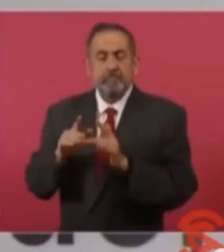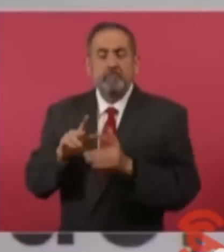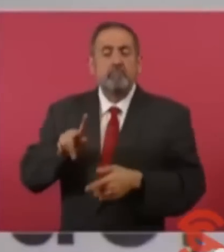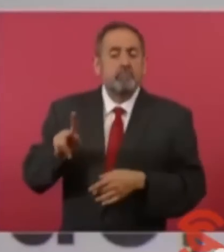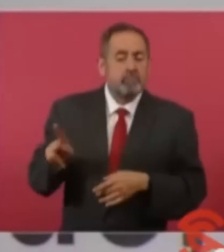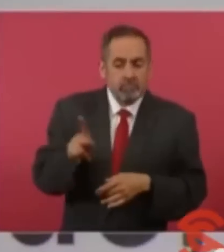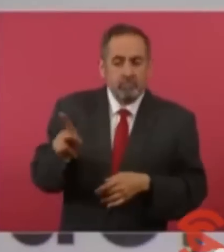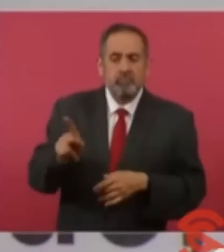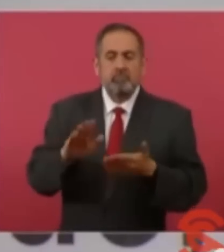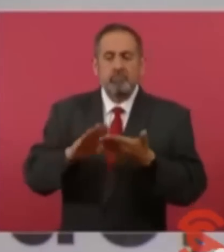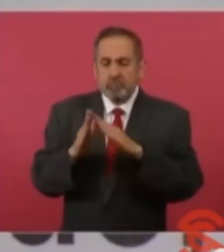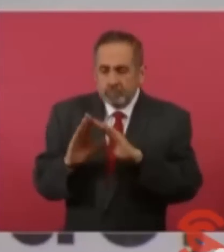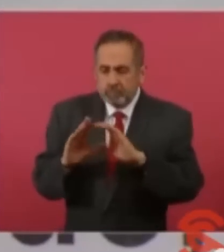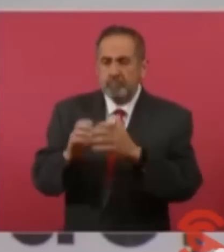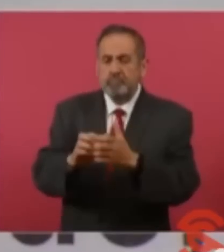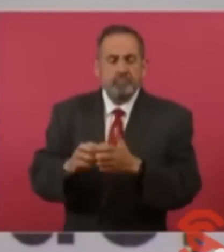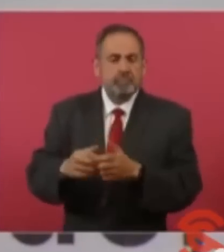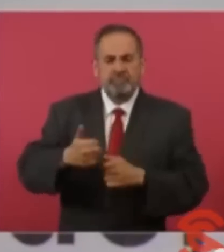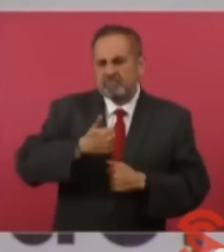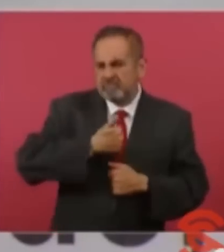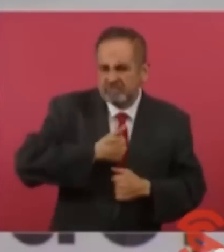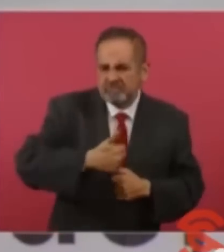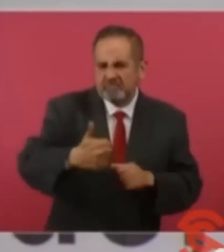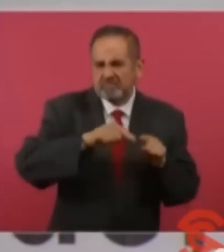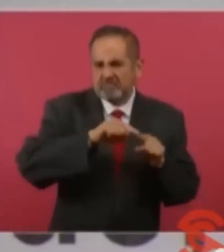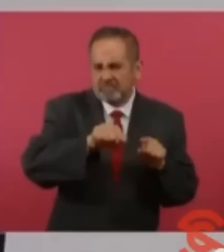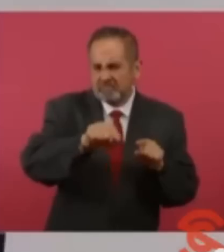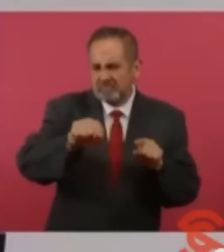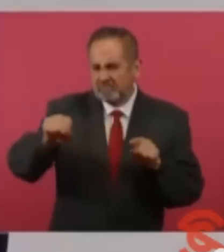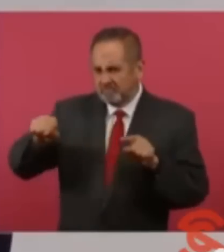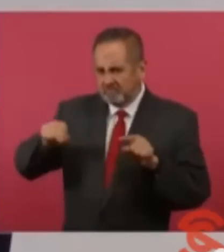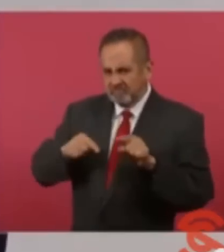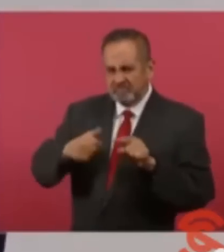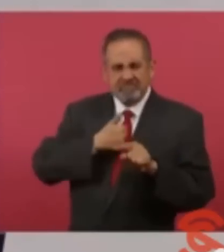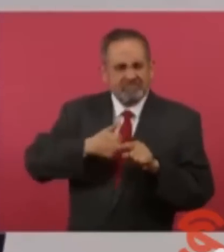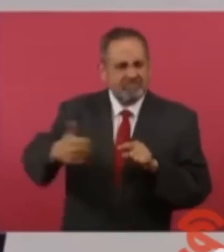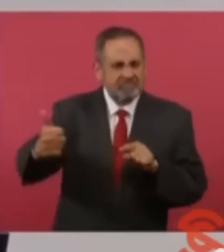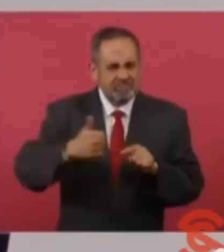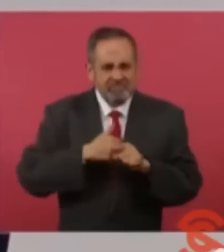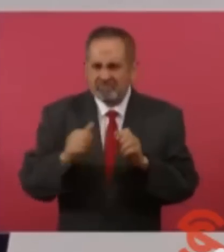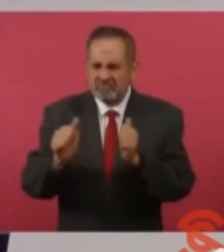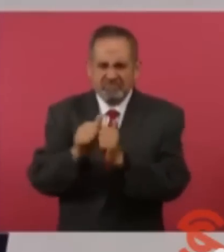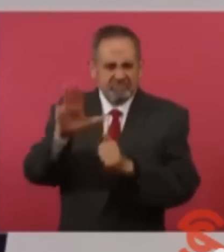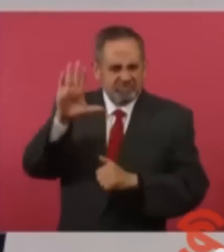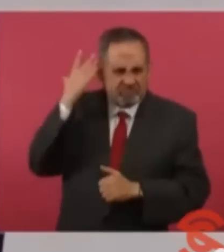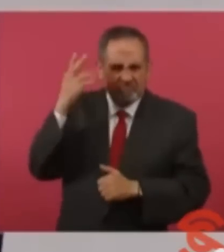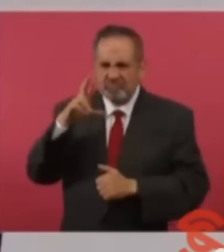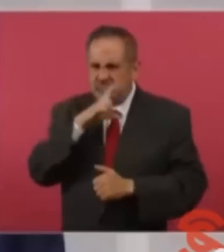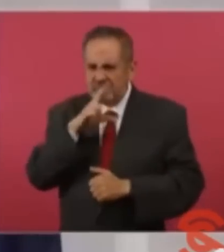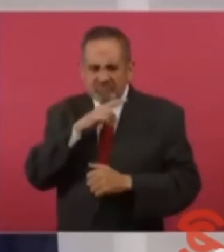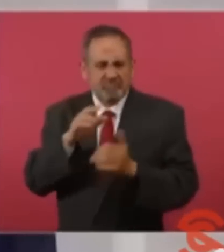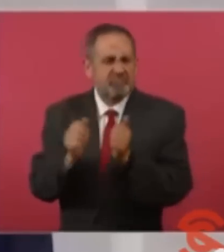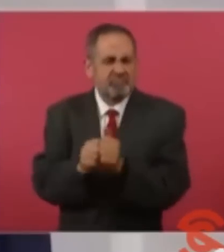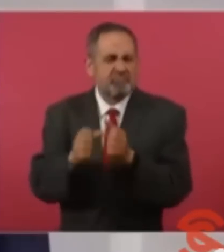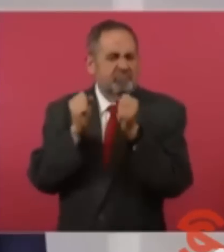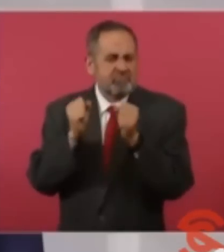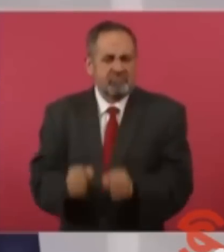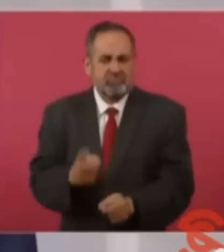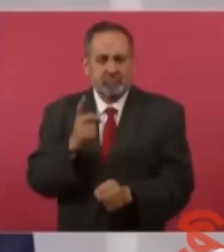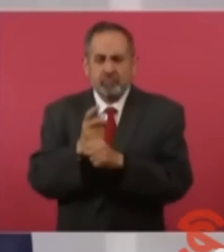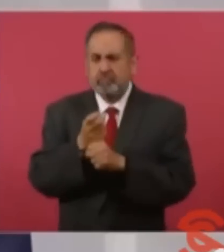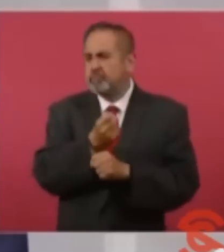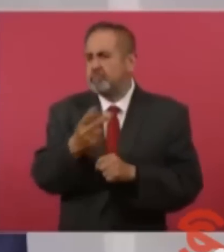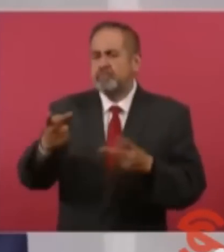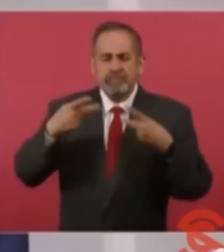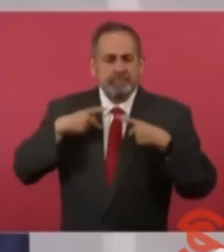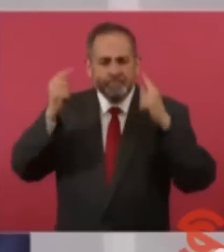se transportarán con rapidez y seguridad pasajeros y turistas del mundo